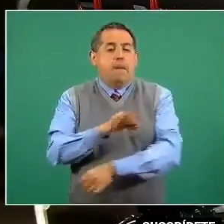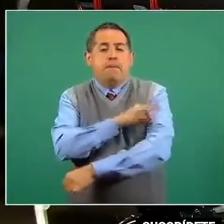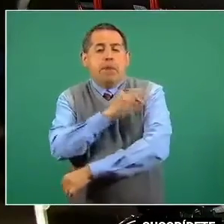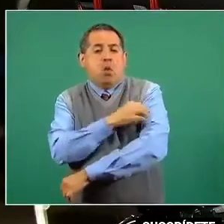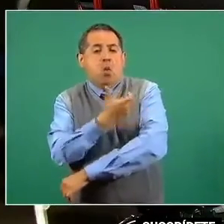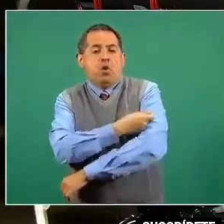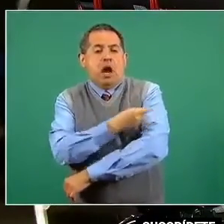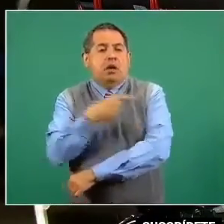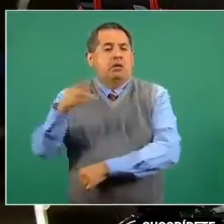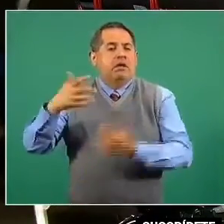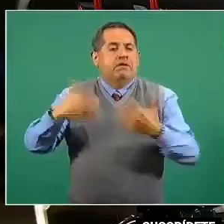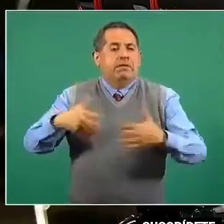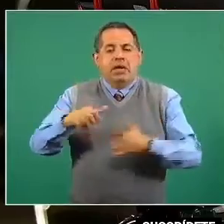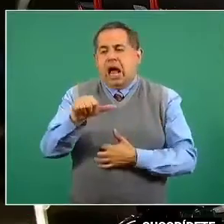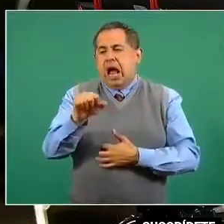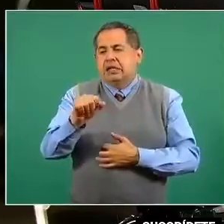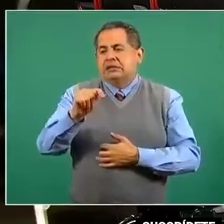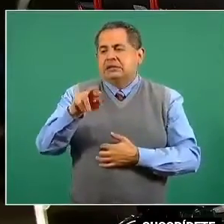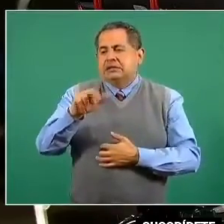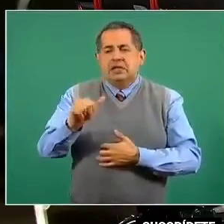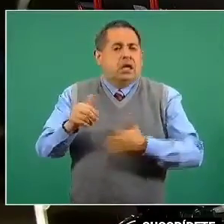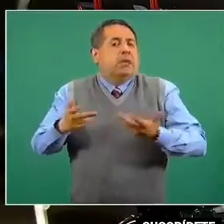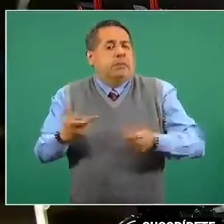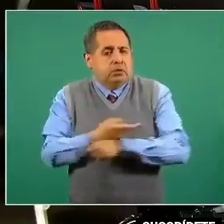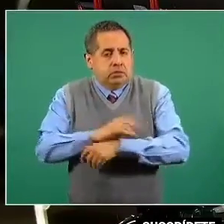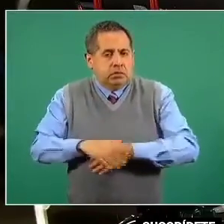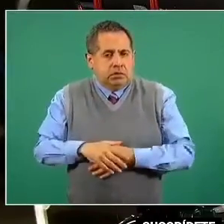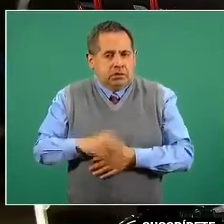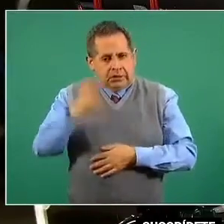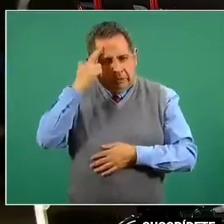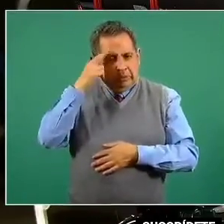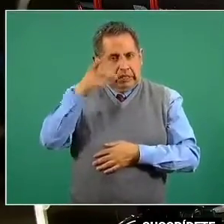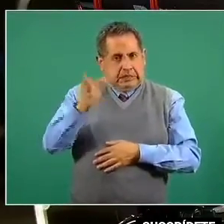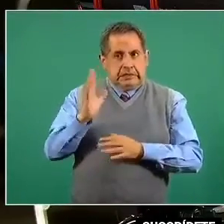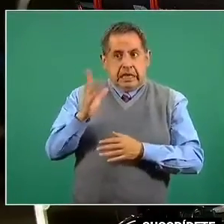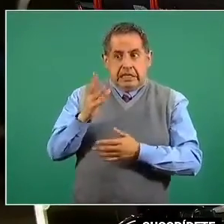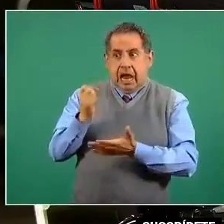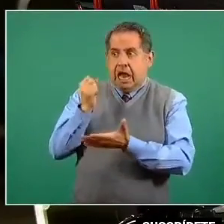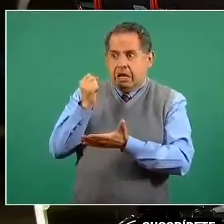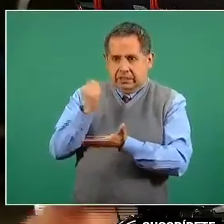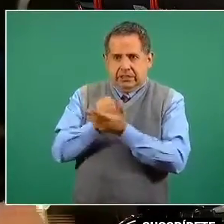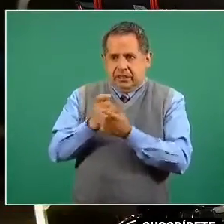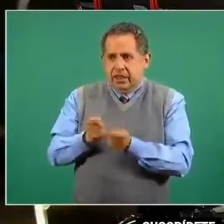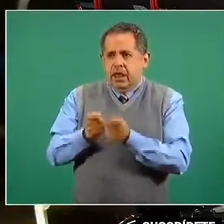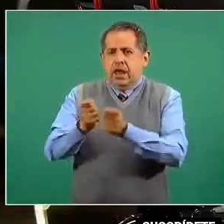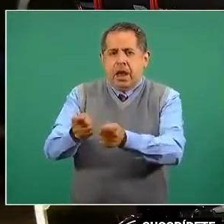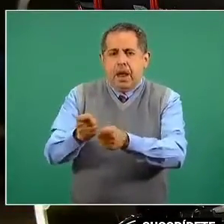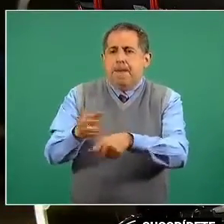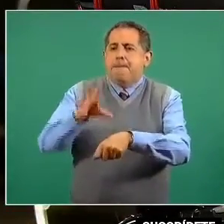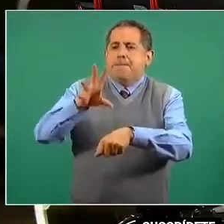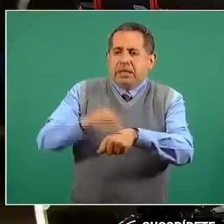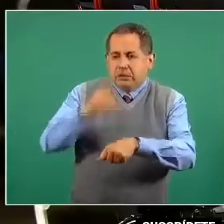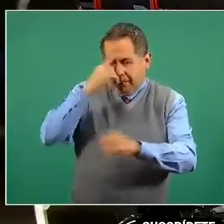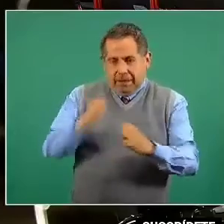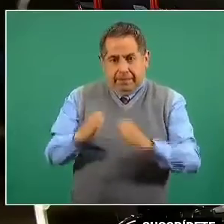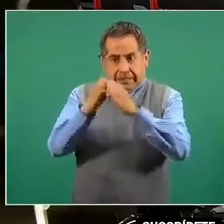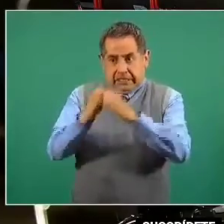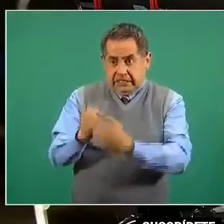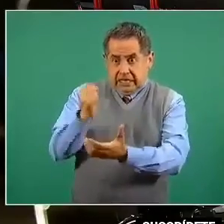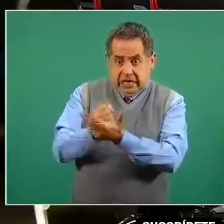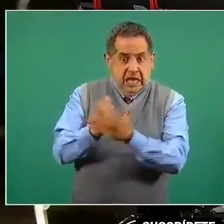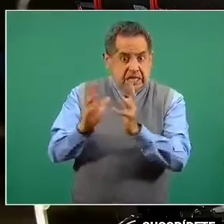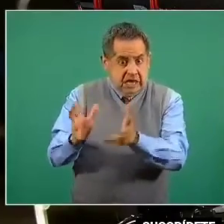saber si con esta autorización de su uso de emergencia ya se va a empezar a producir acá en México,